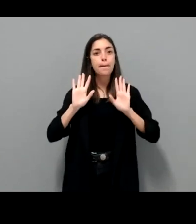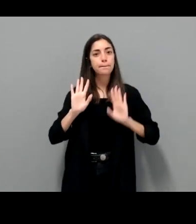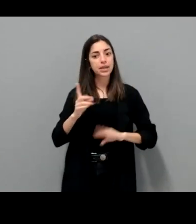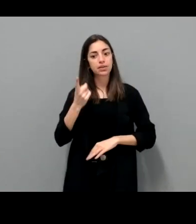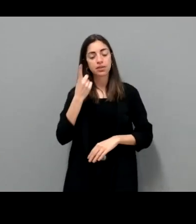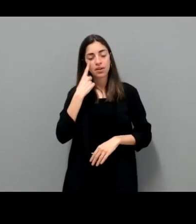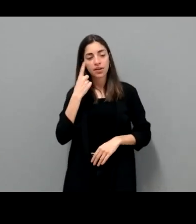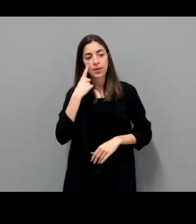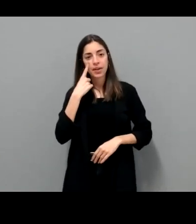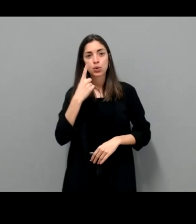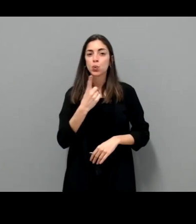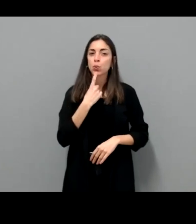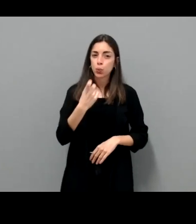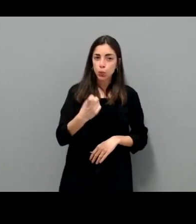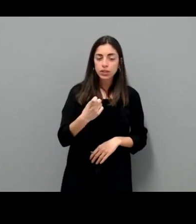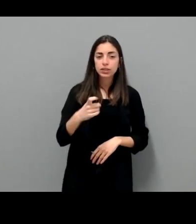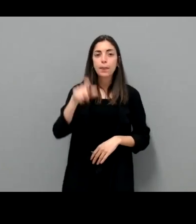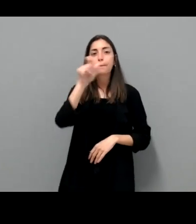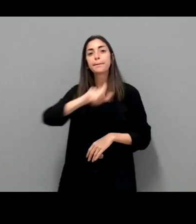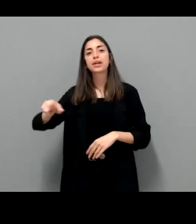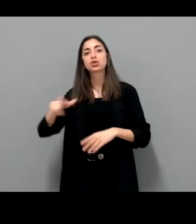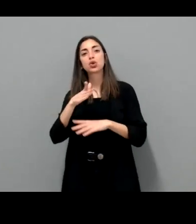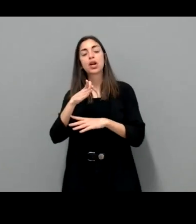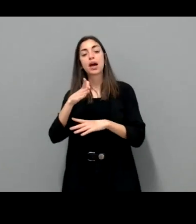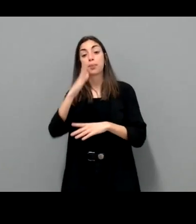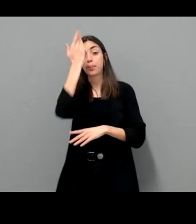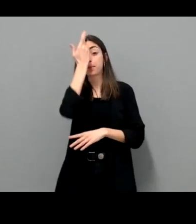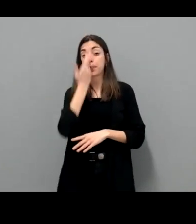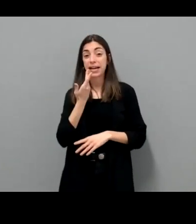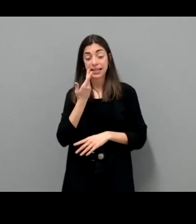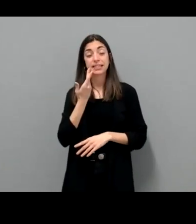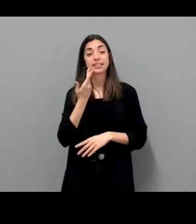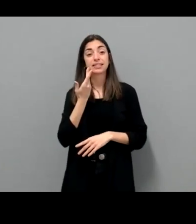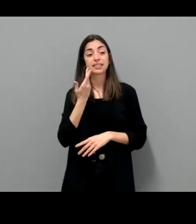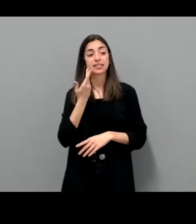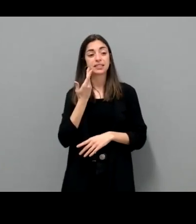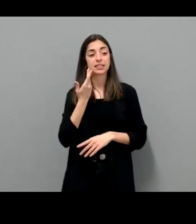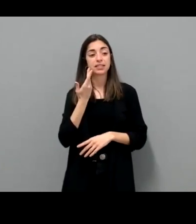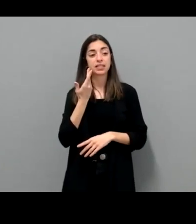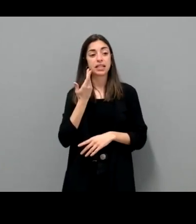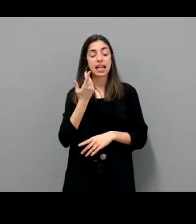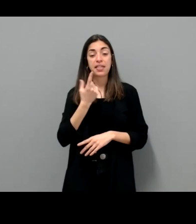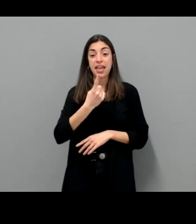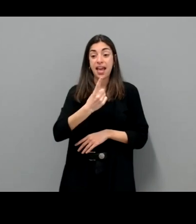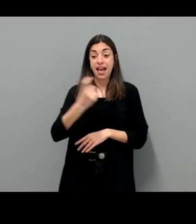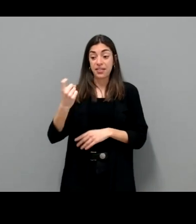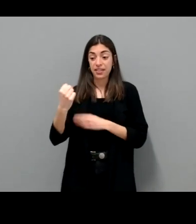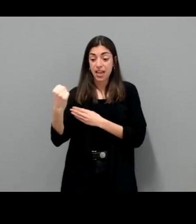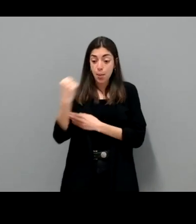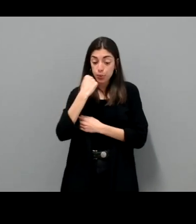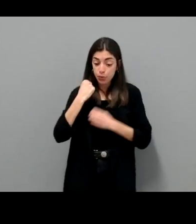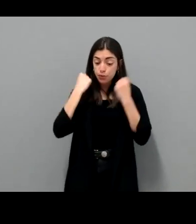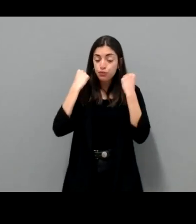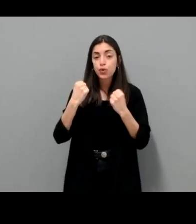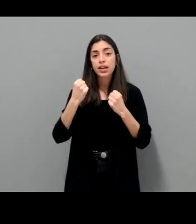cuesta para una persona con parálisis cerebral, con grandes necesidades de apoyo, incorporarse al